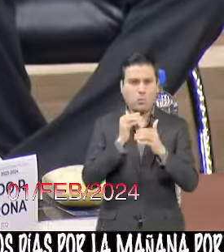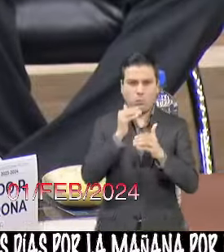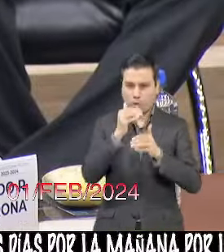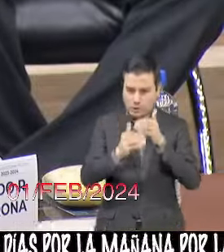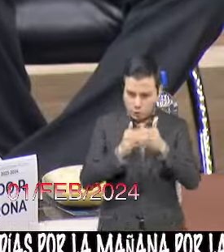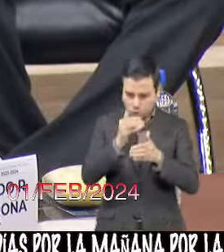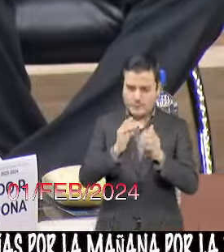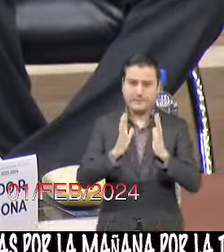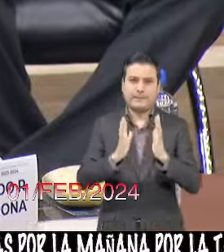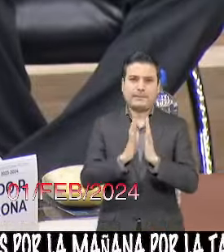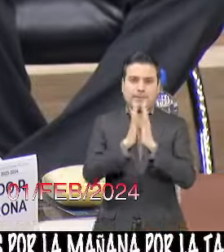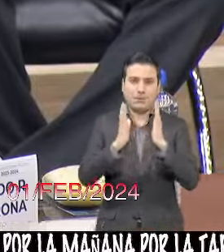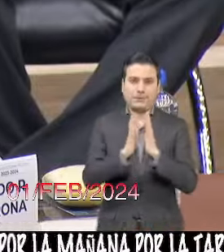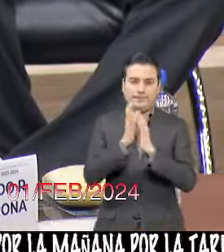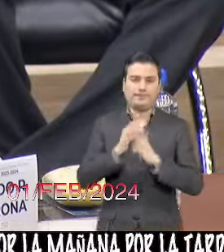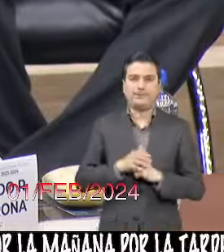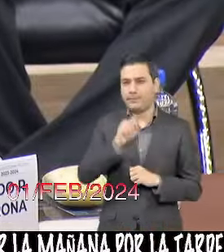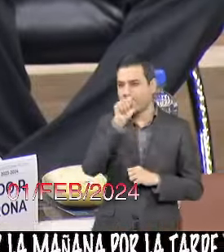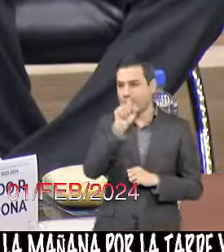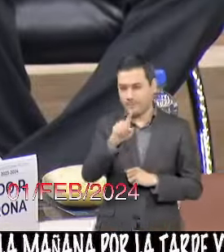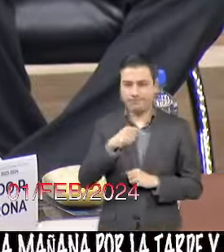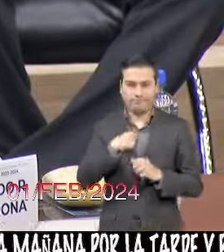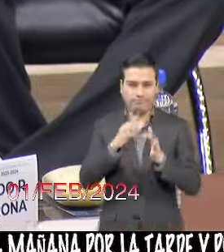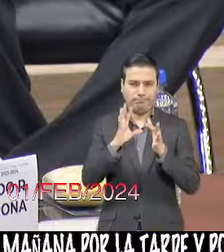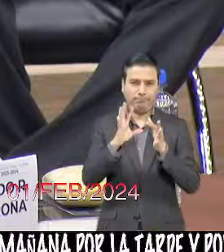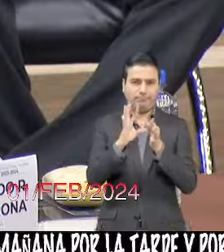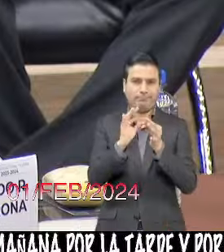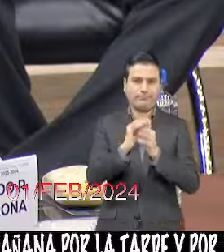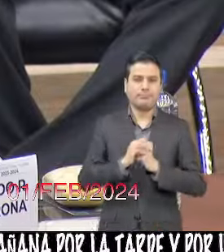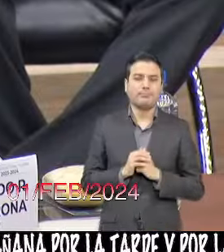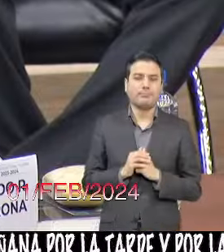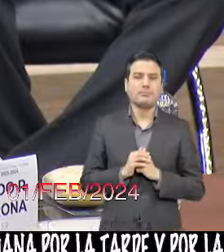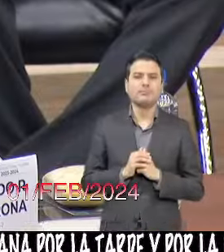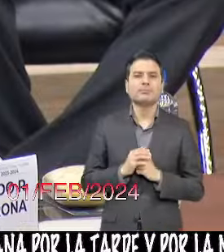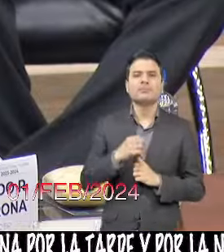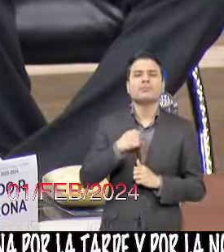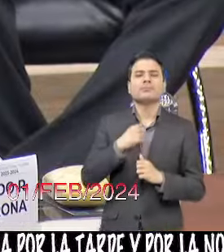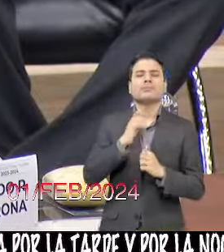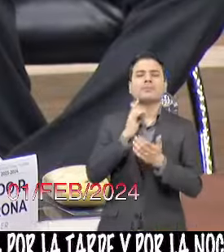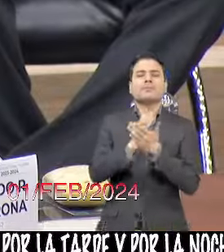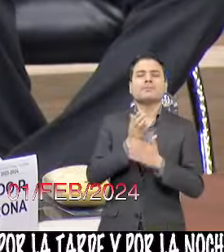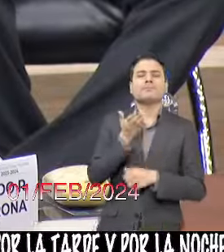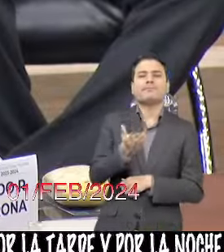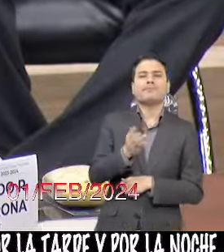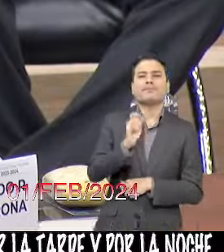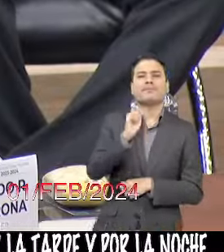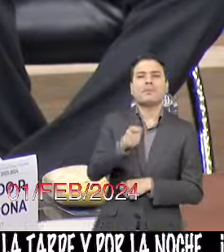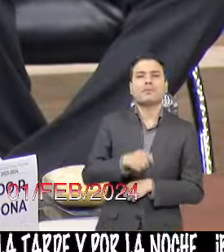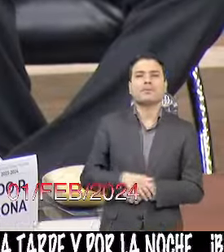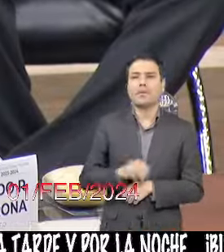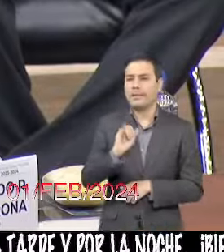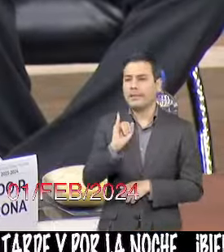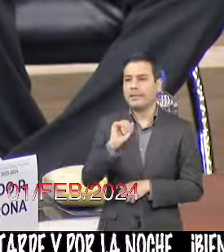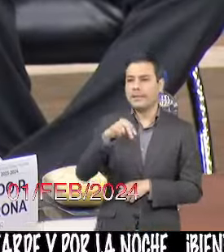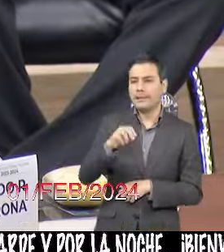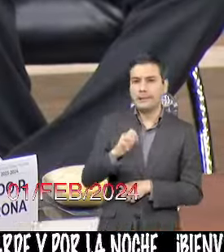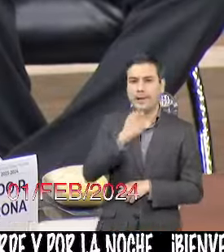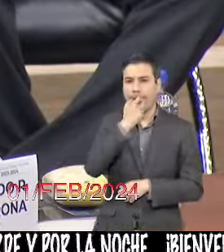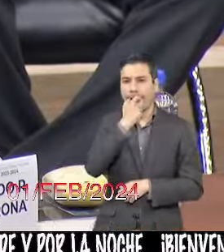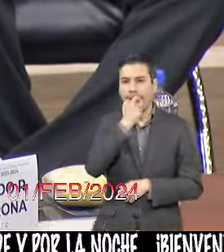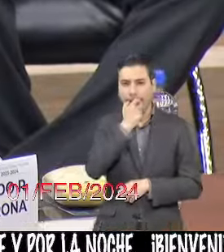democráticos e insistir que nosotros lo único que pedimos es que el árbitro sea eso, un